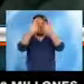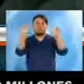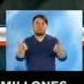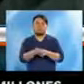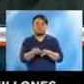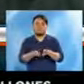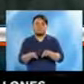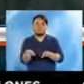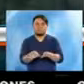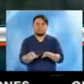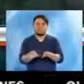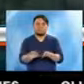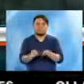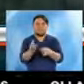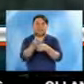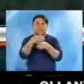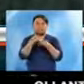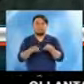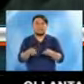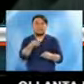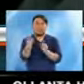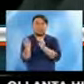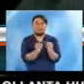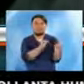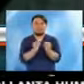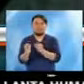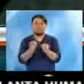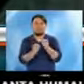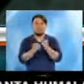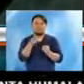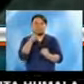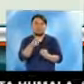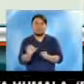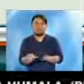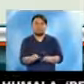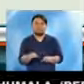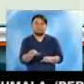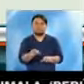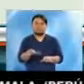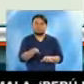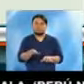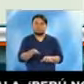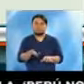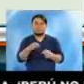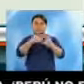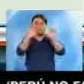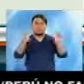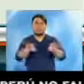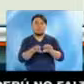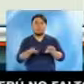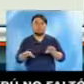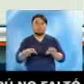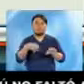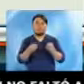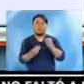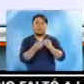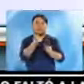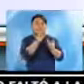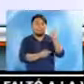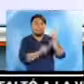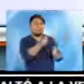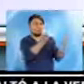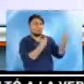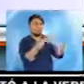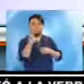se mueven con comportamientos propios, o sea, se mueven con autonomía, ellos solos se mueven. ¿Se dio cuenta?